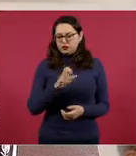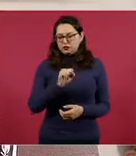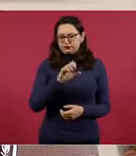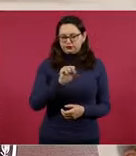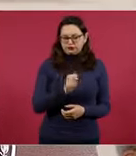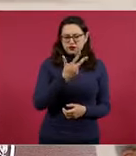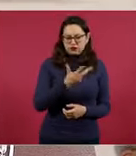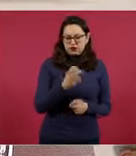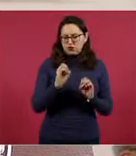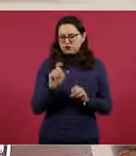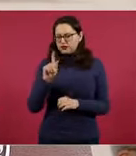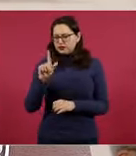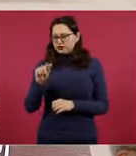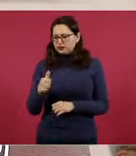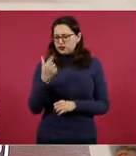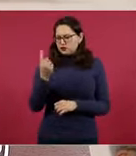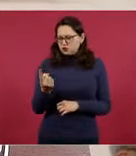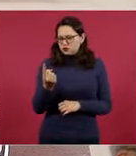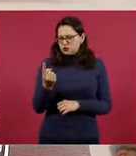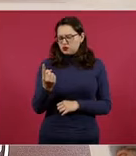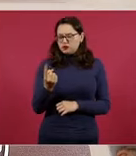cuando sacaron